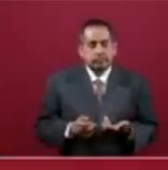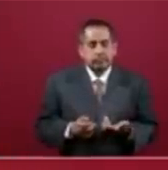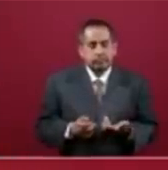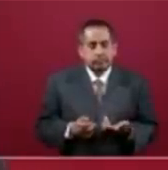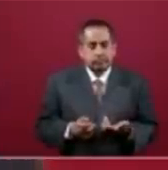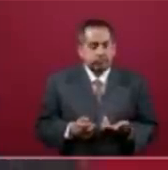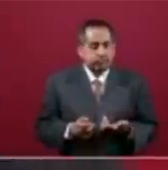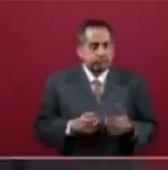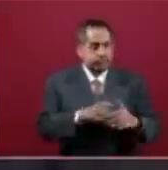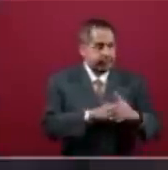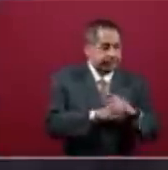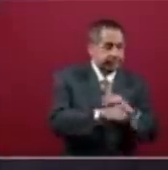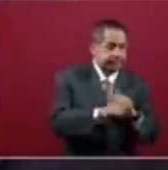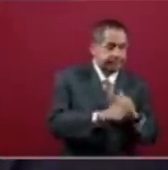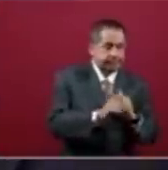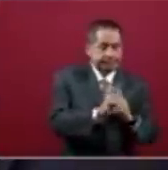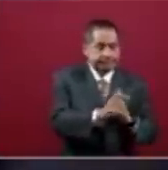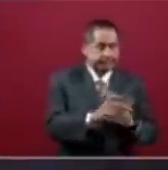agrupaban,